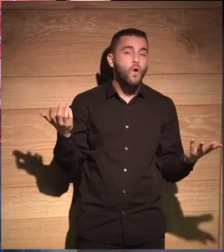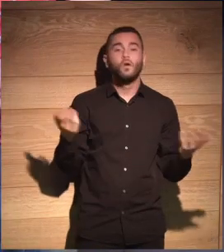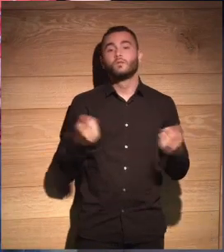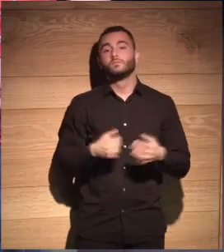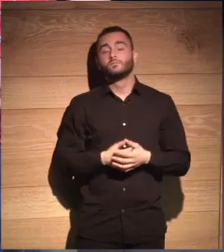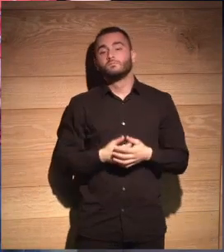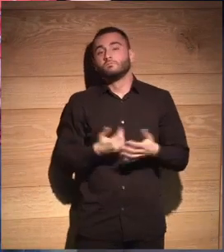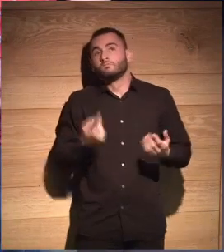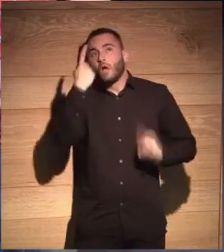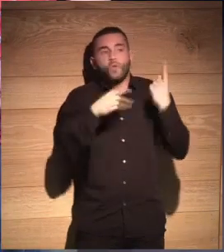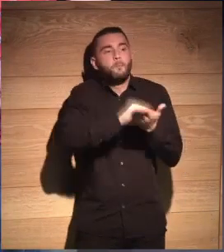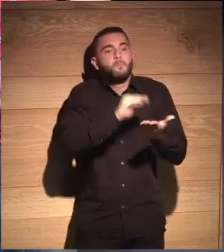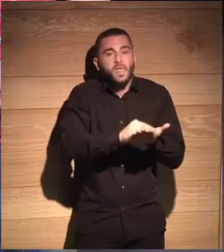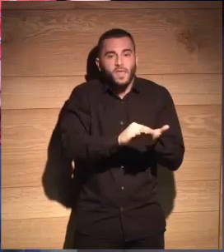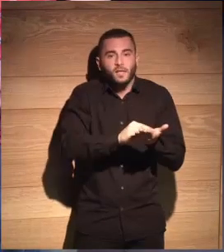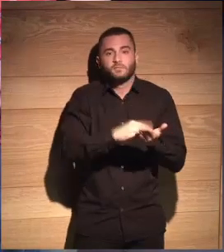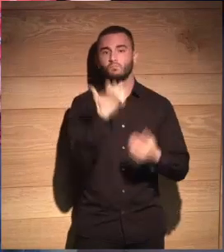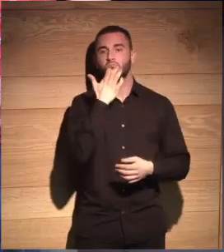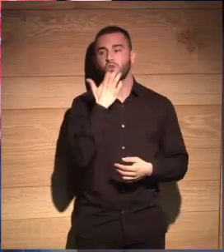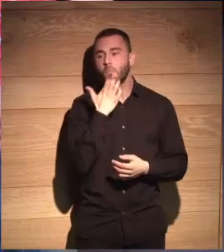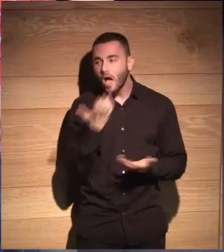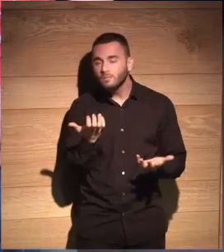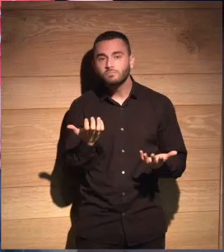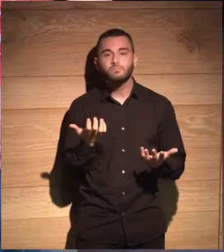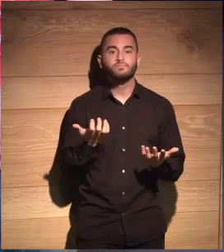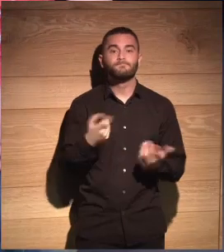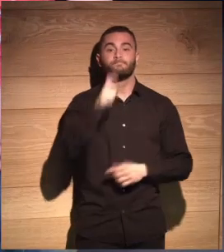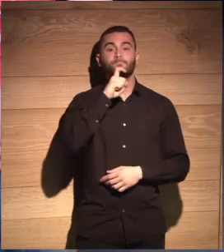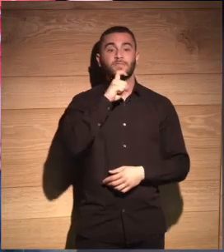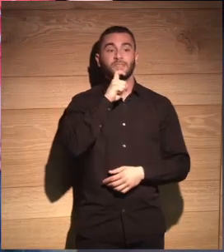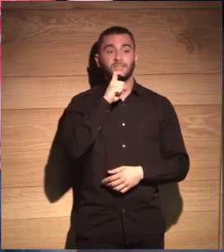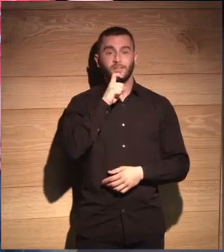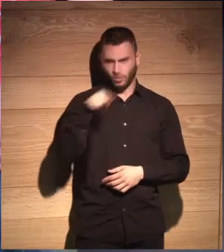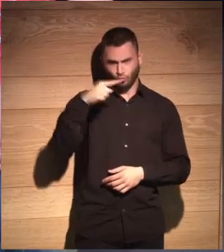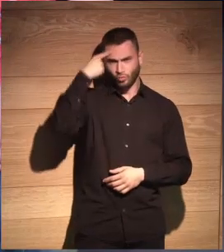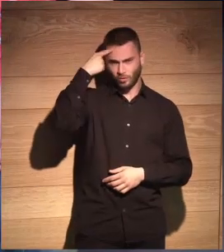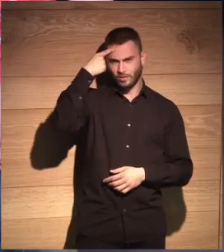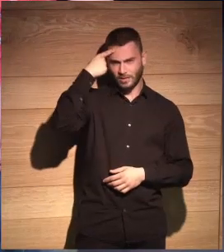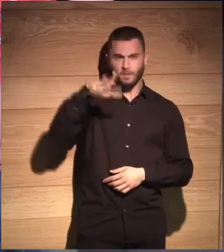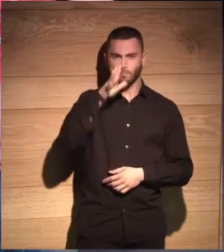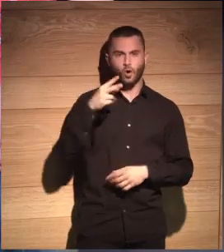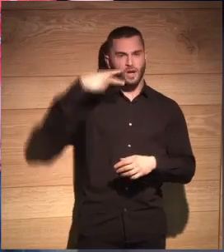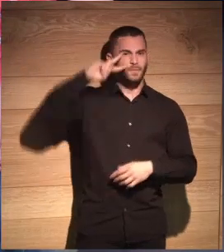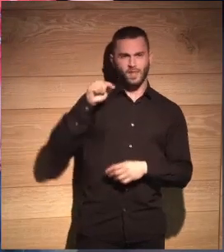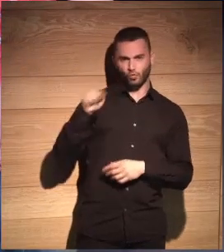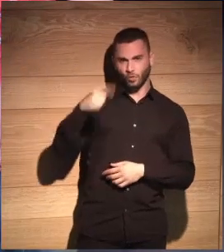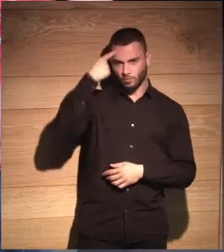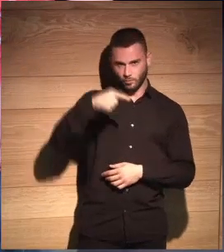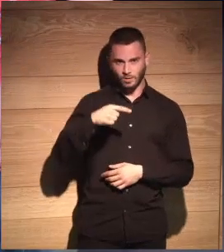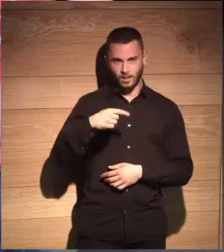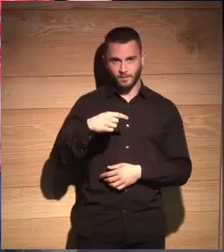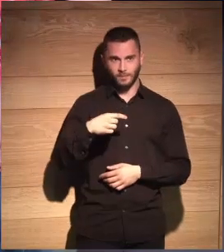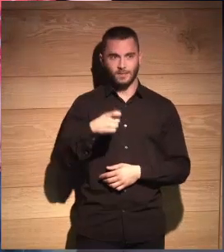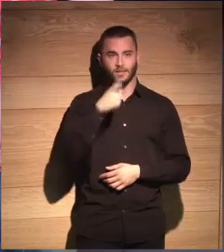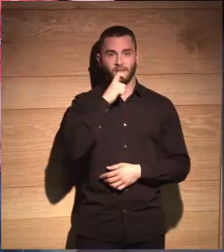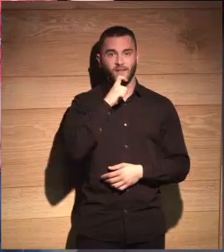a veces son bromas internas. Lo difícil, y tú lo sabes bien por tu propia experiencia, es la amalgama,